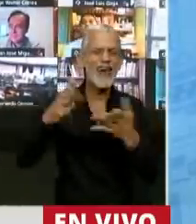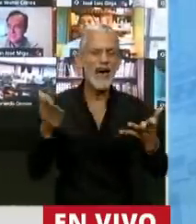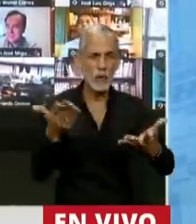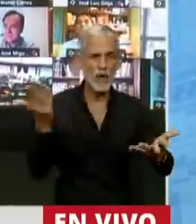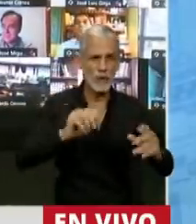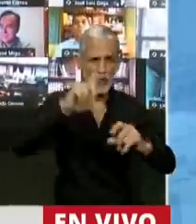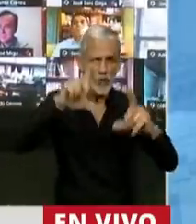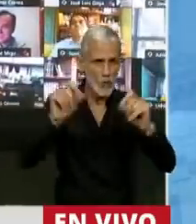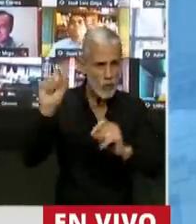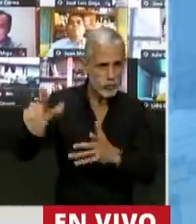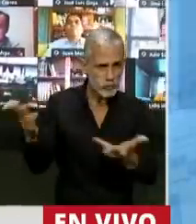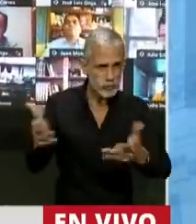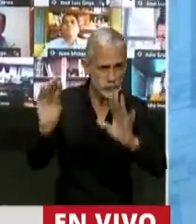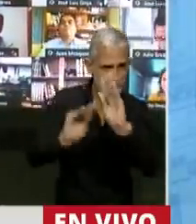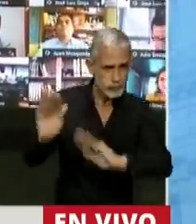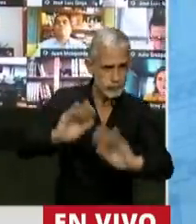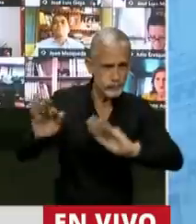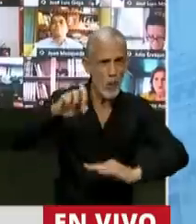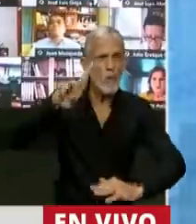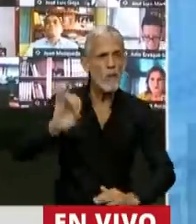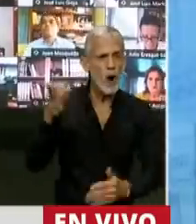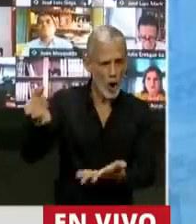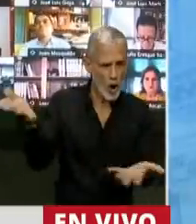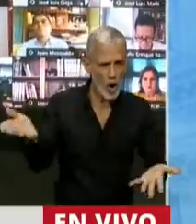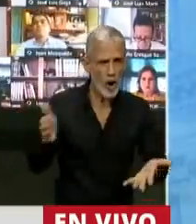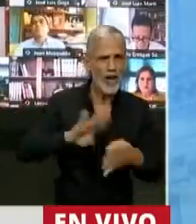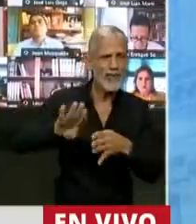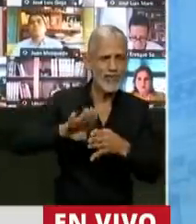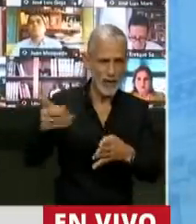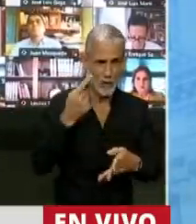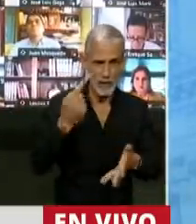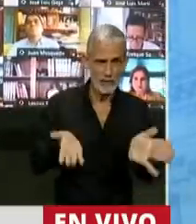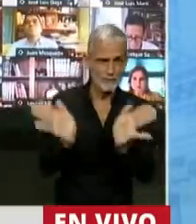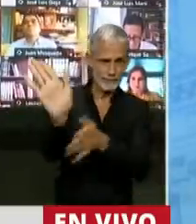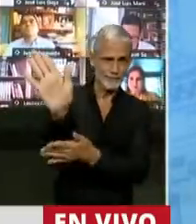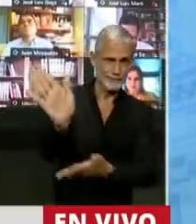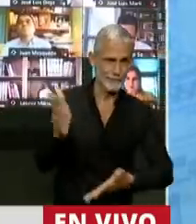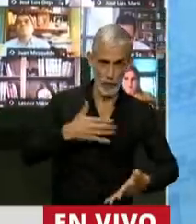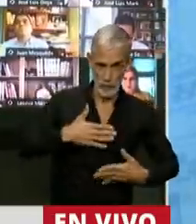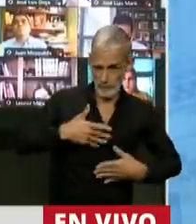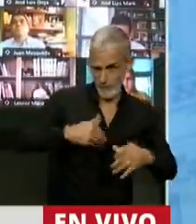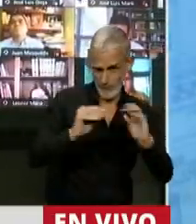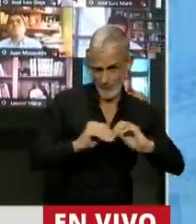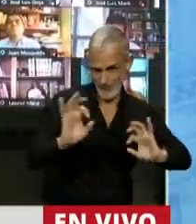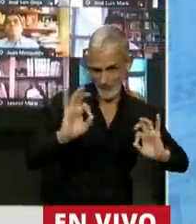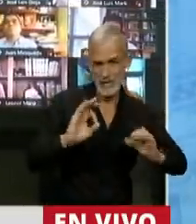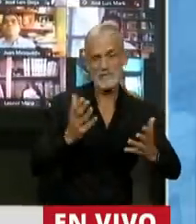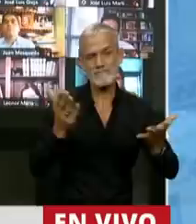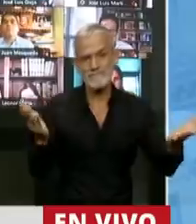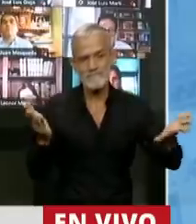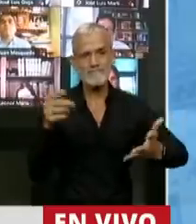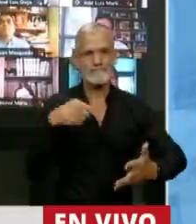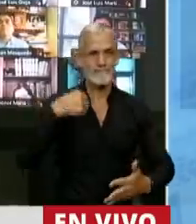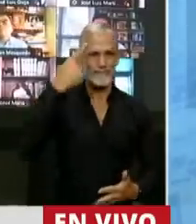Son datos de ustedes. Son datos de ustedes. Son datos nuestros. Entonces me parece que